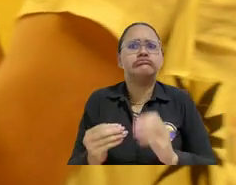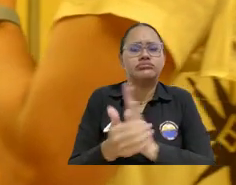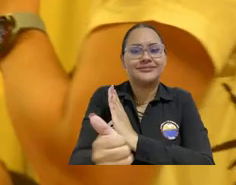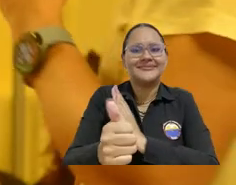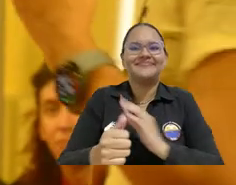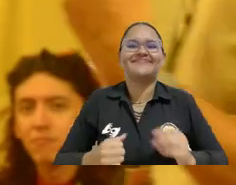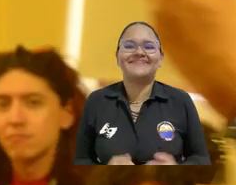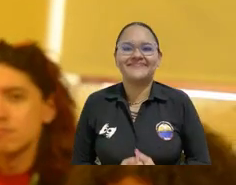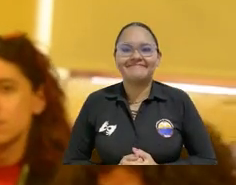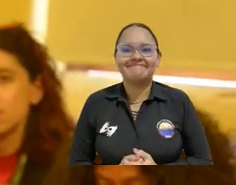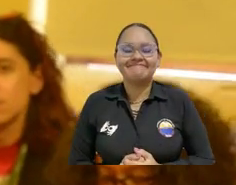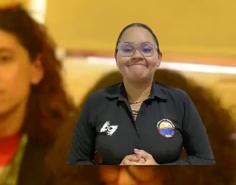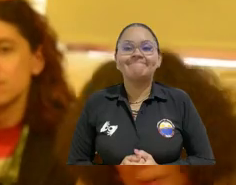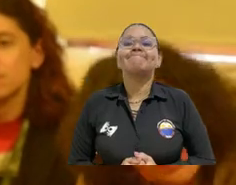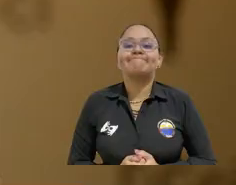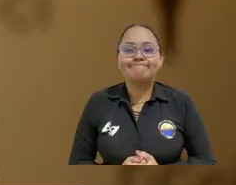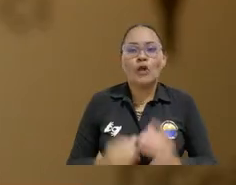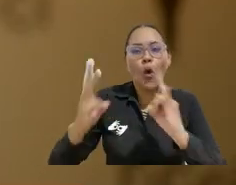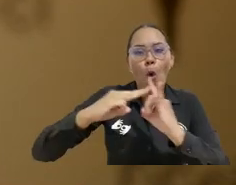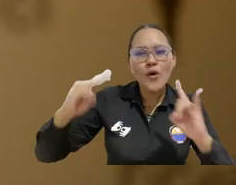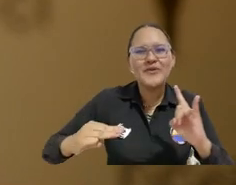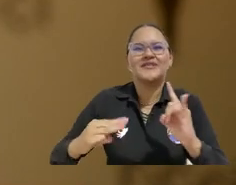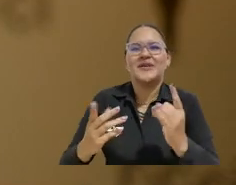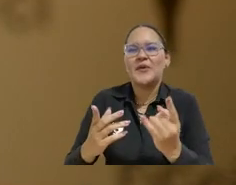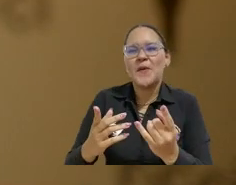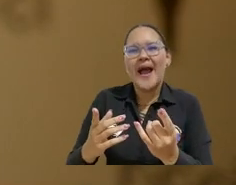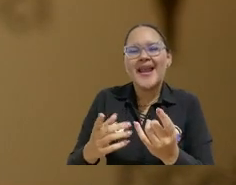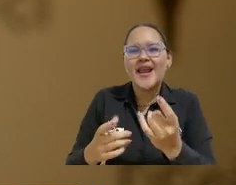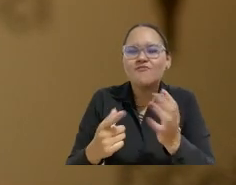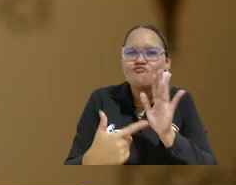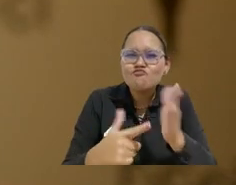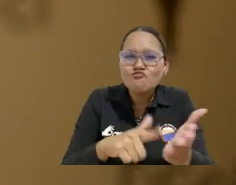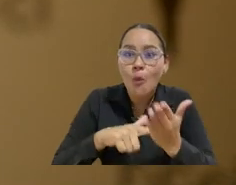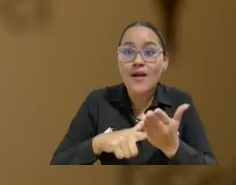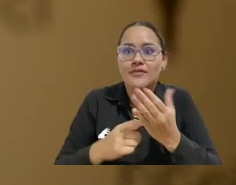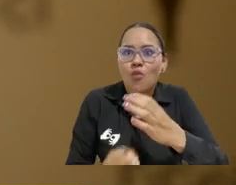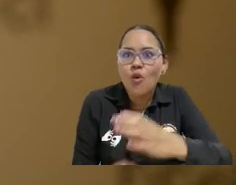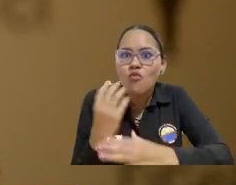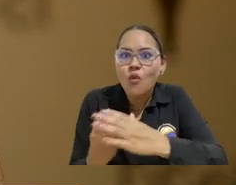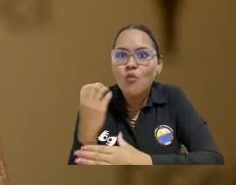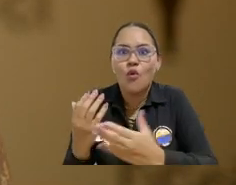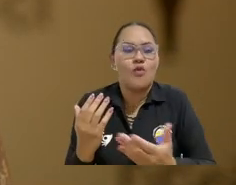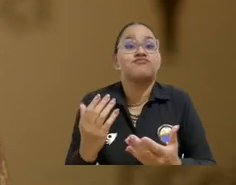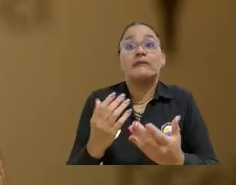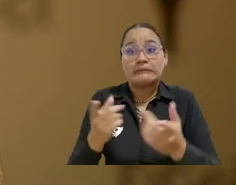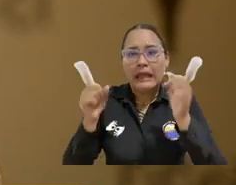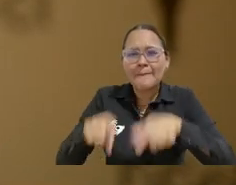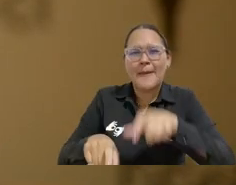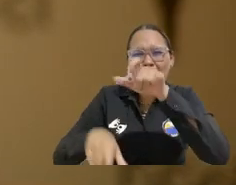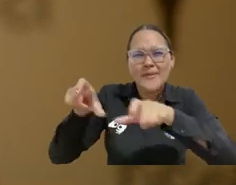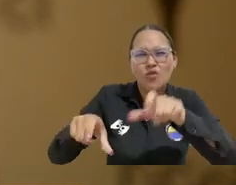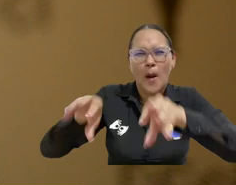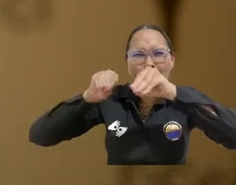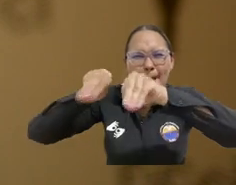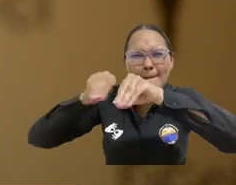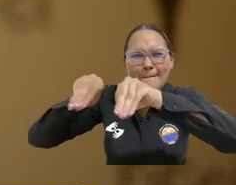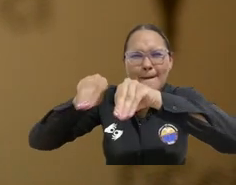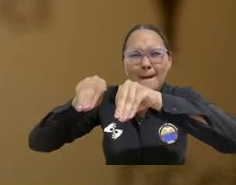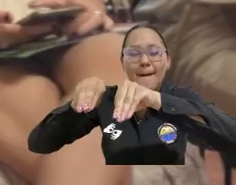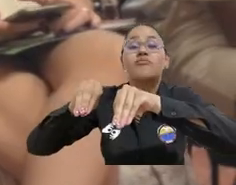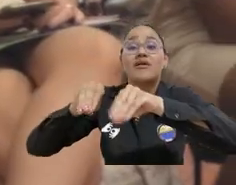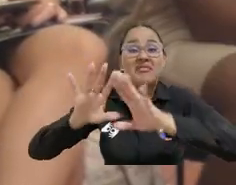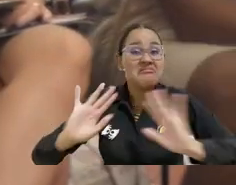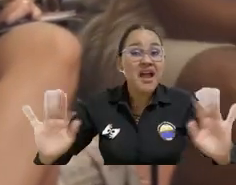profesionales cualificados. La Universidad del Magdalena pues está también gestando esos nuevos creadores de contenido que van a salir en unos